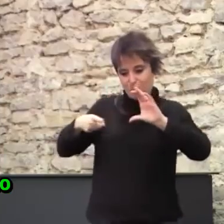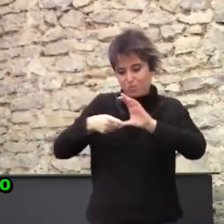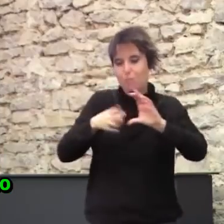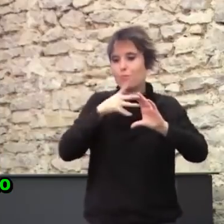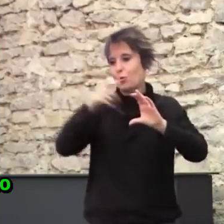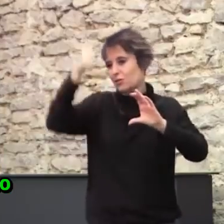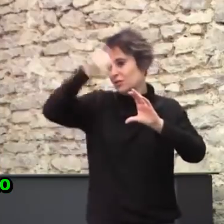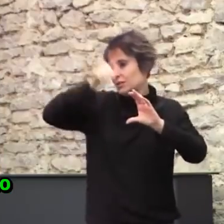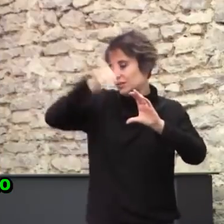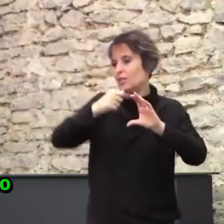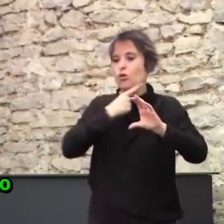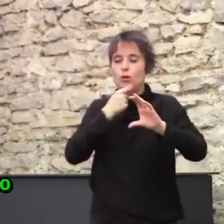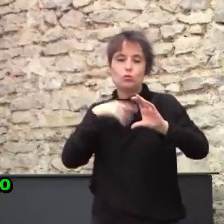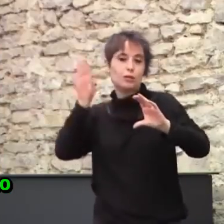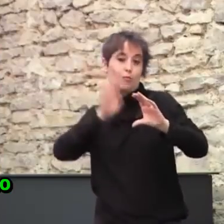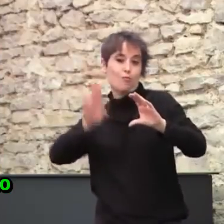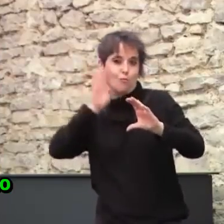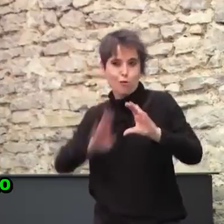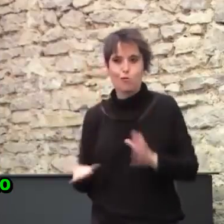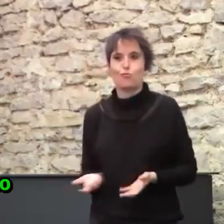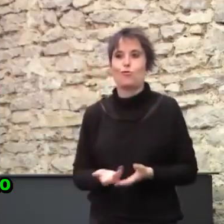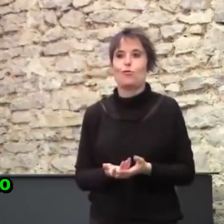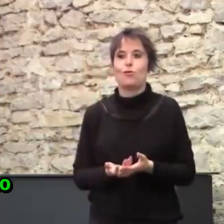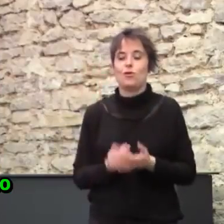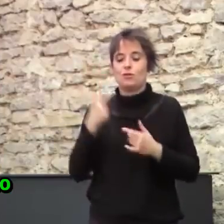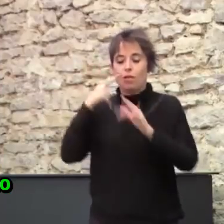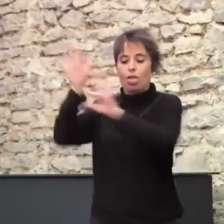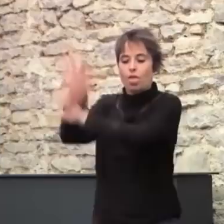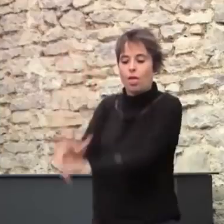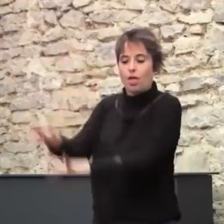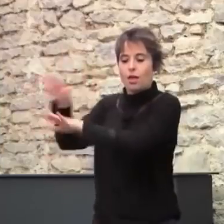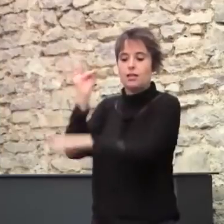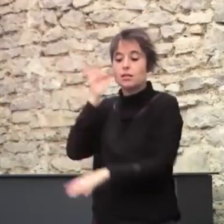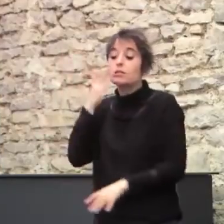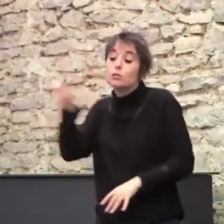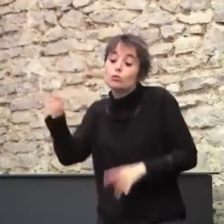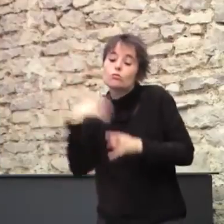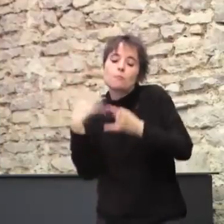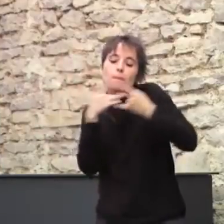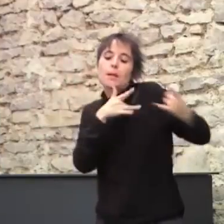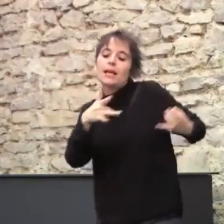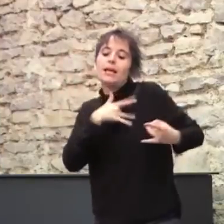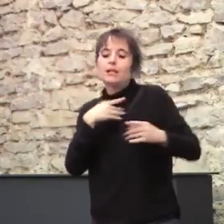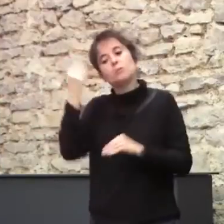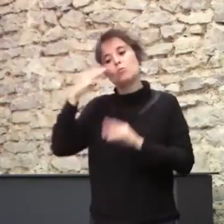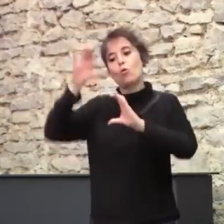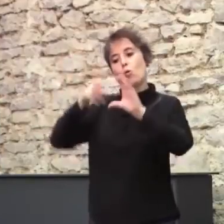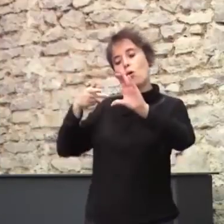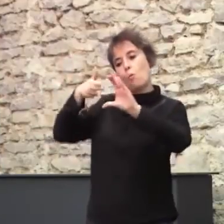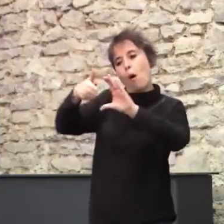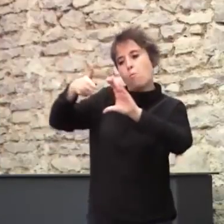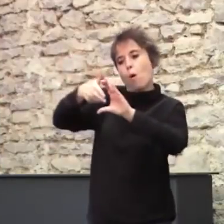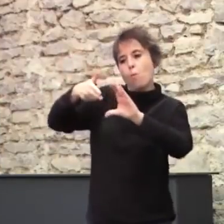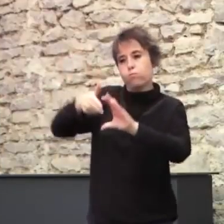les gusta el porno y las convencen a ellas de que si me quieres vamos a hacerlo por el culo,